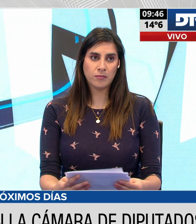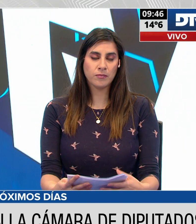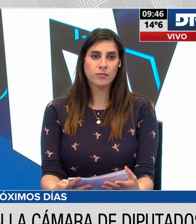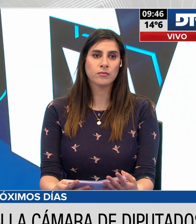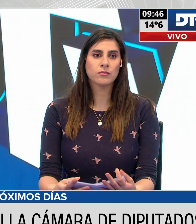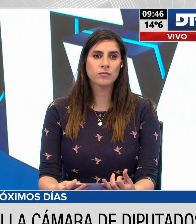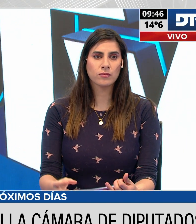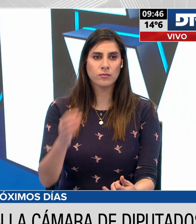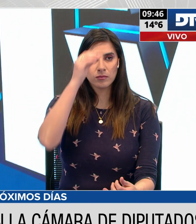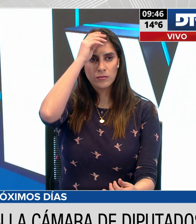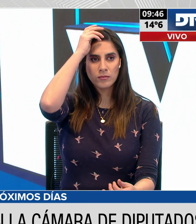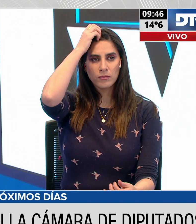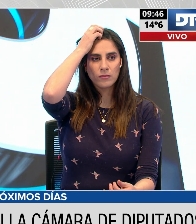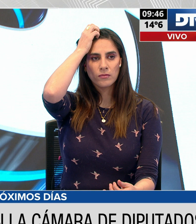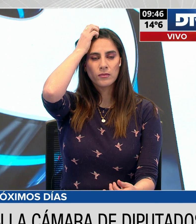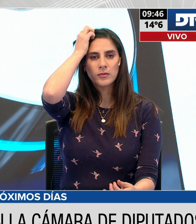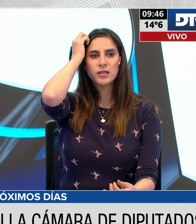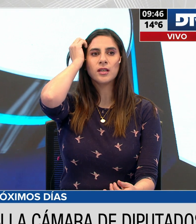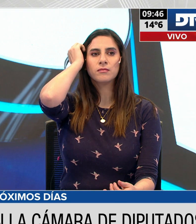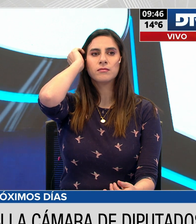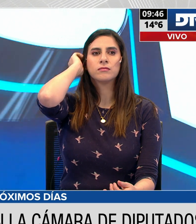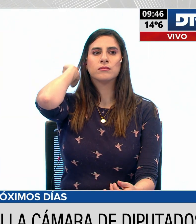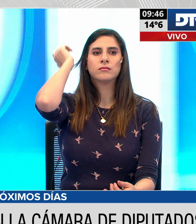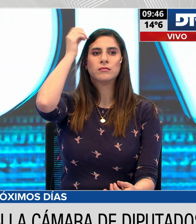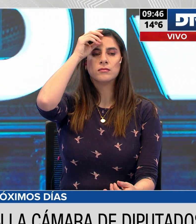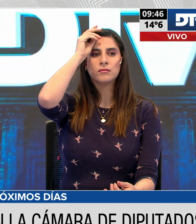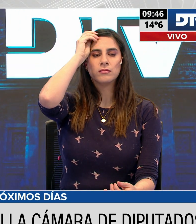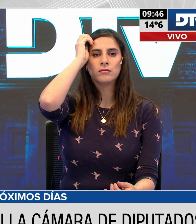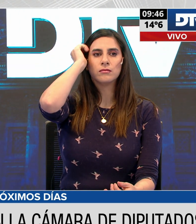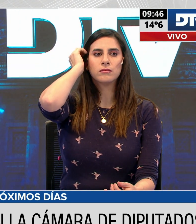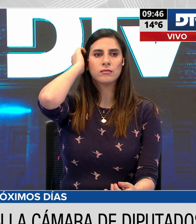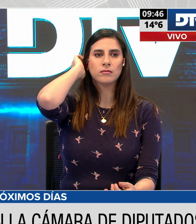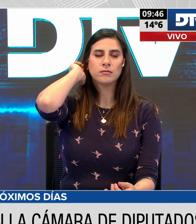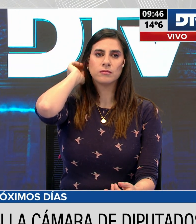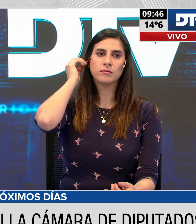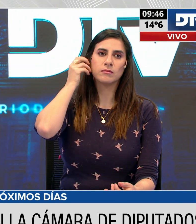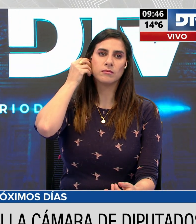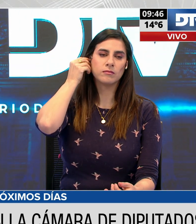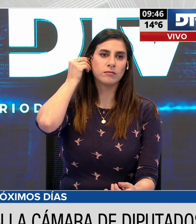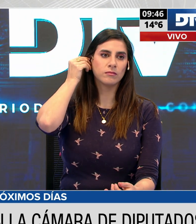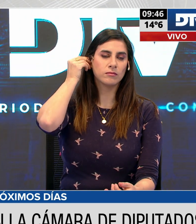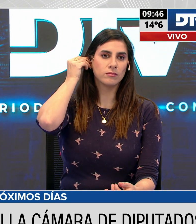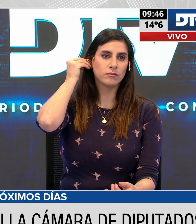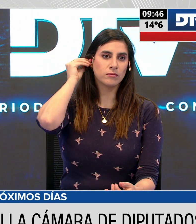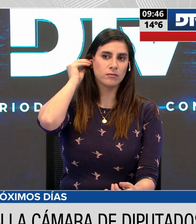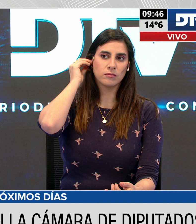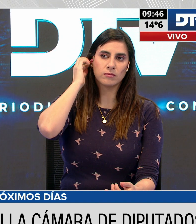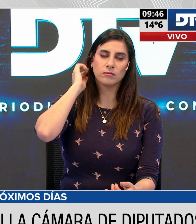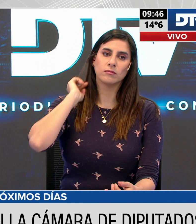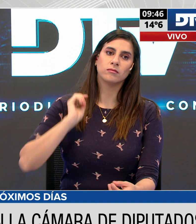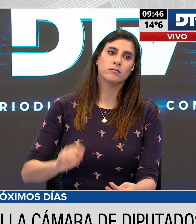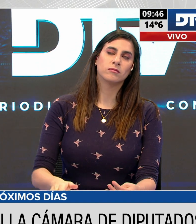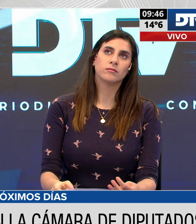provincia de Tucumán, sí, donde se va a desarrollar el